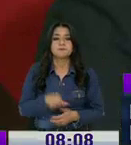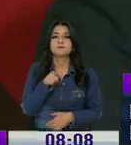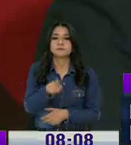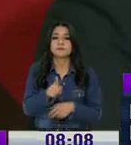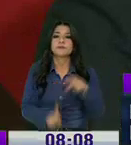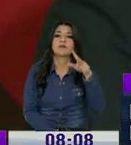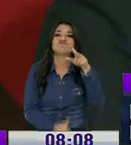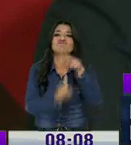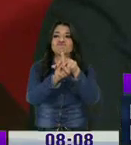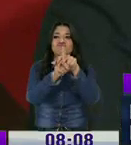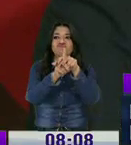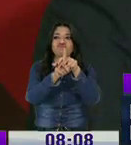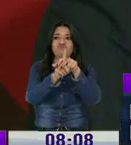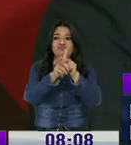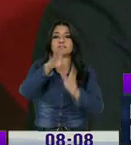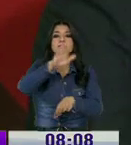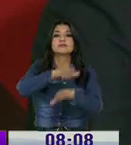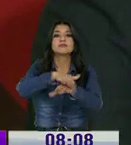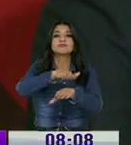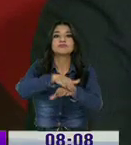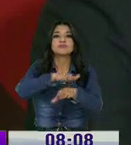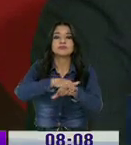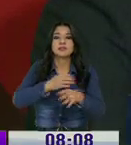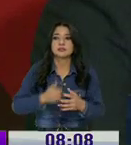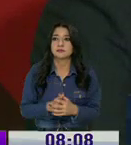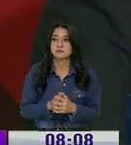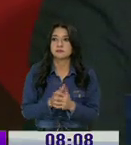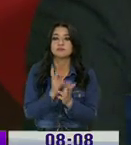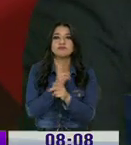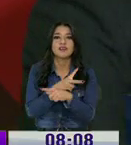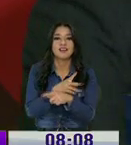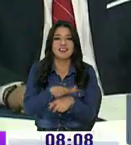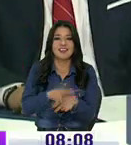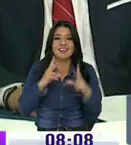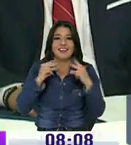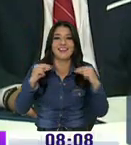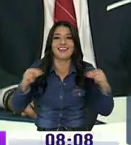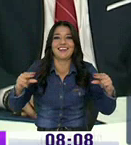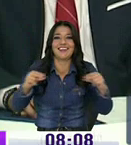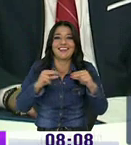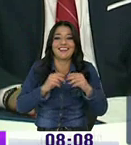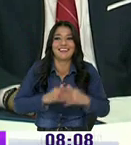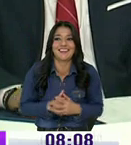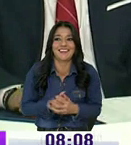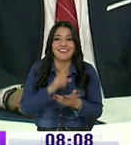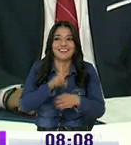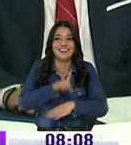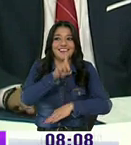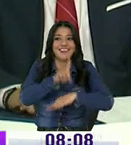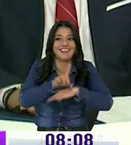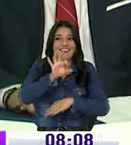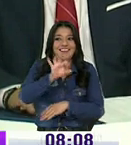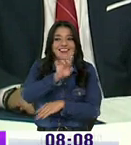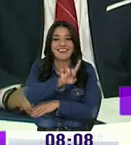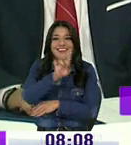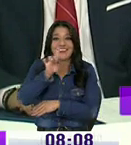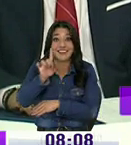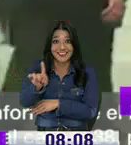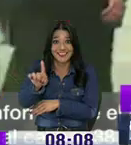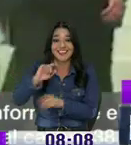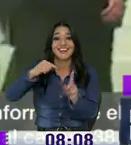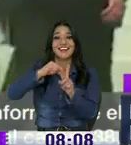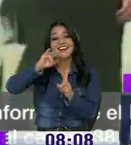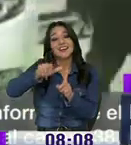un accidente producto de un evento natural. Mientras el director del ECU 911, Juan